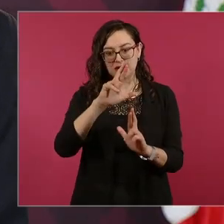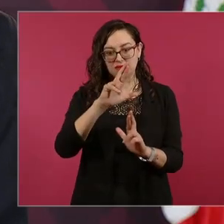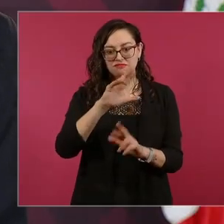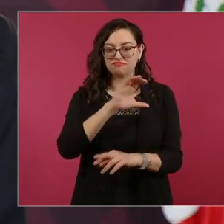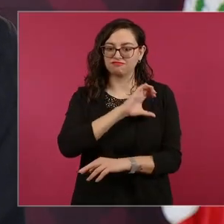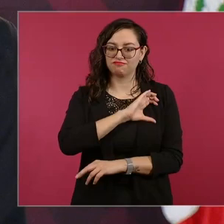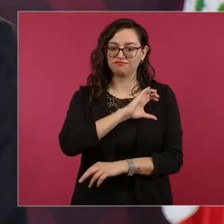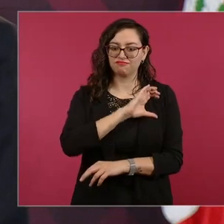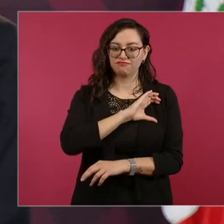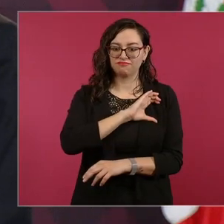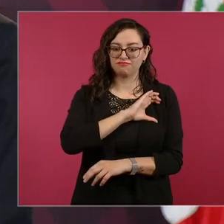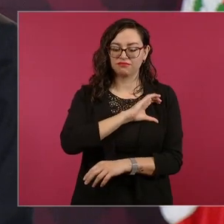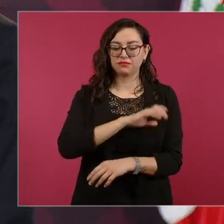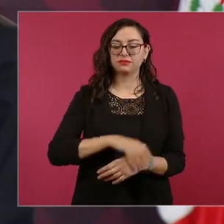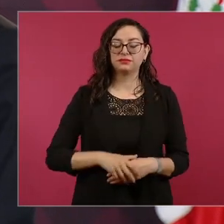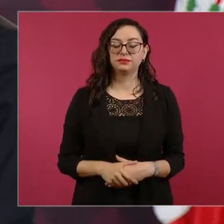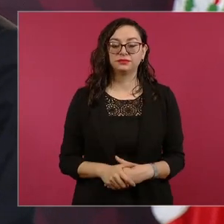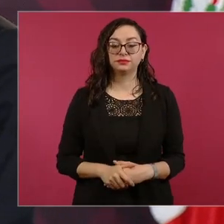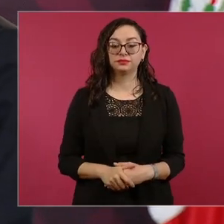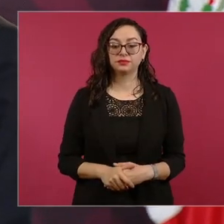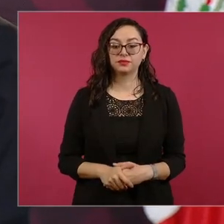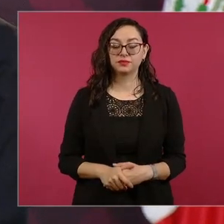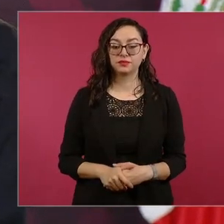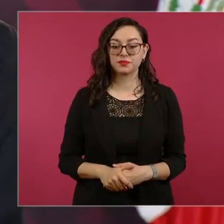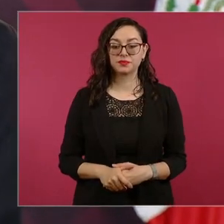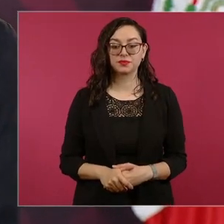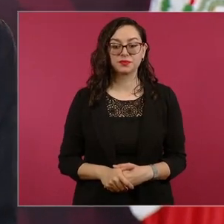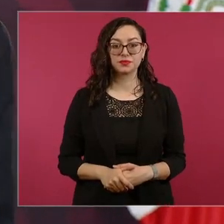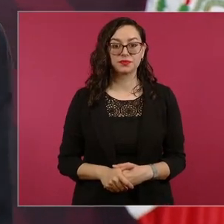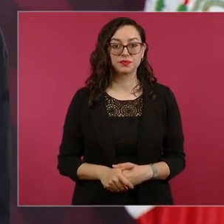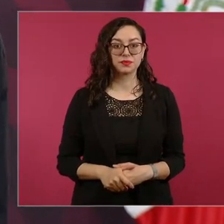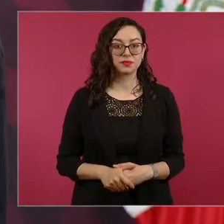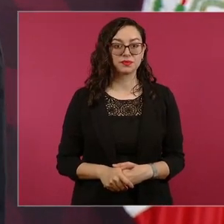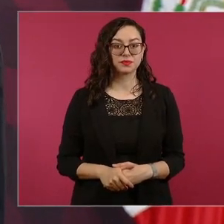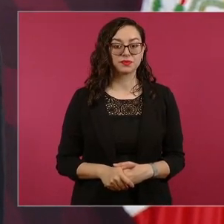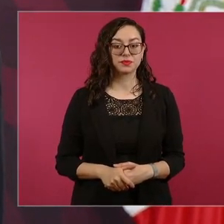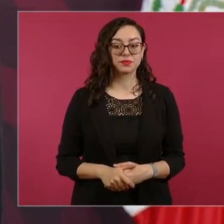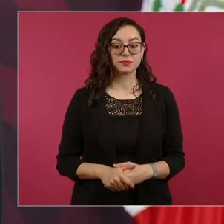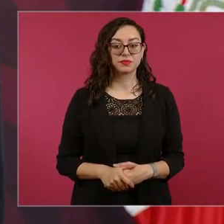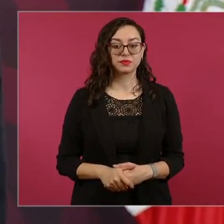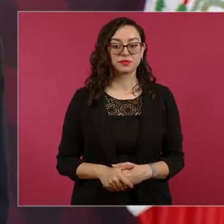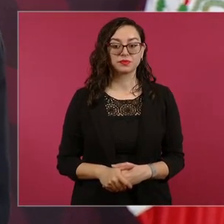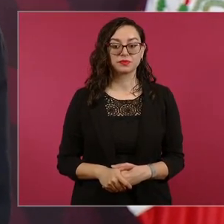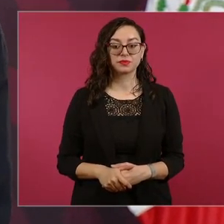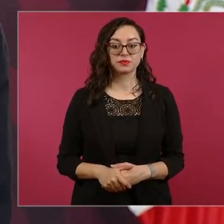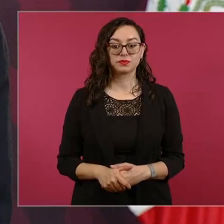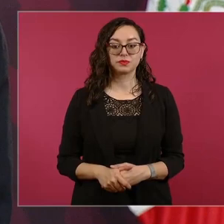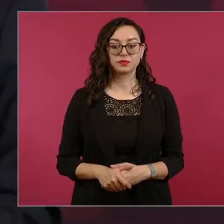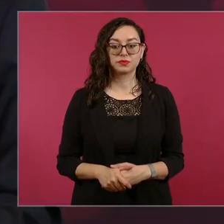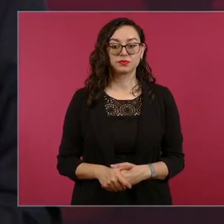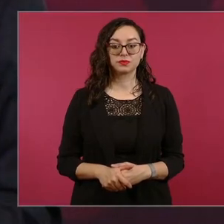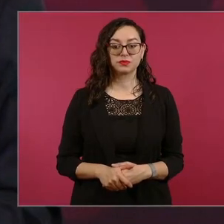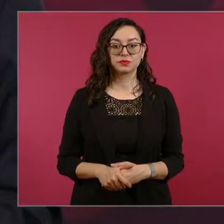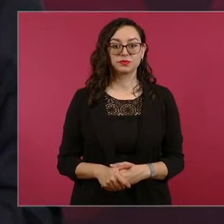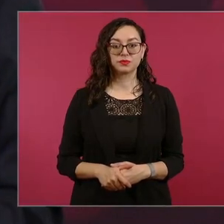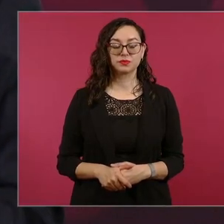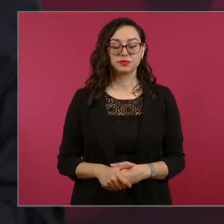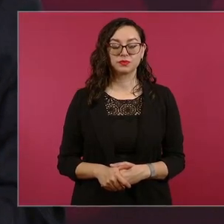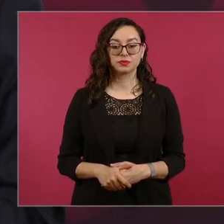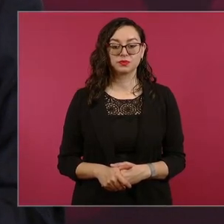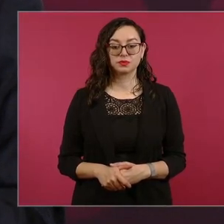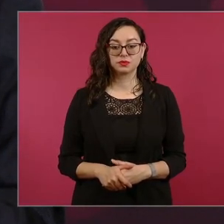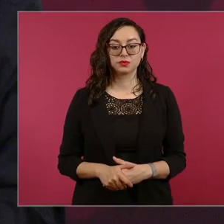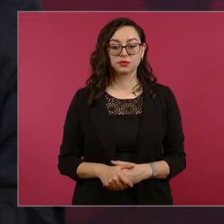yo nada más seleccioné a